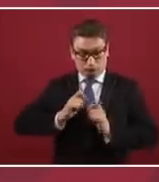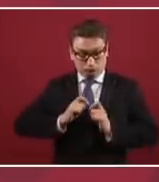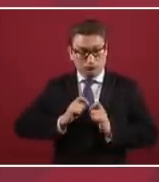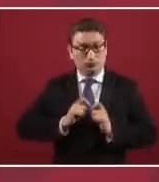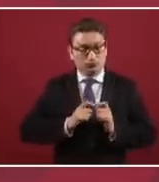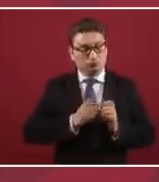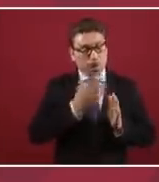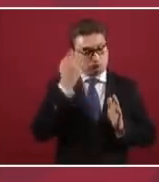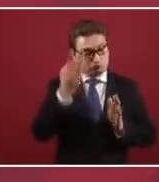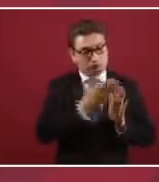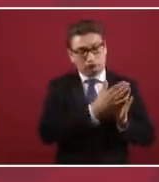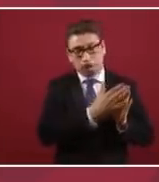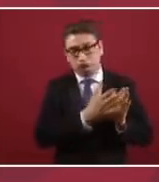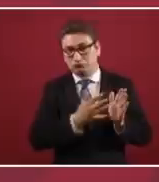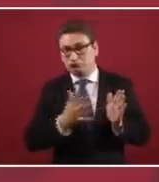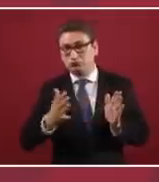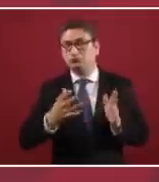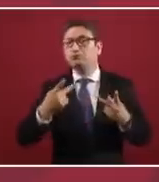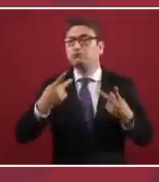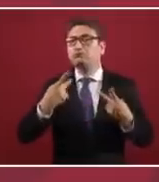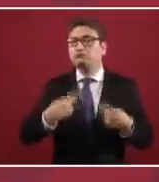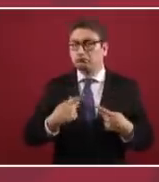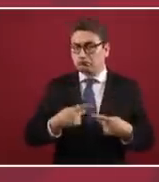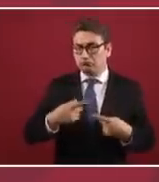son pocos los elementos que han perdido la vida